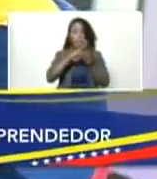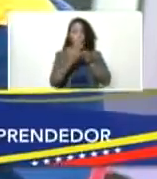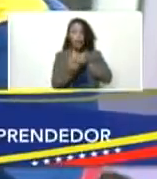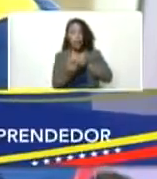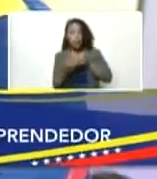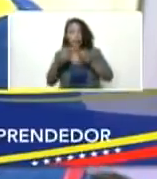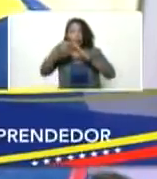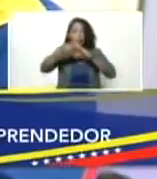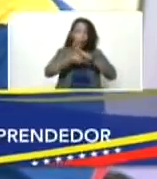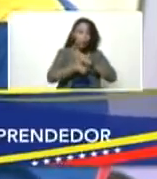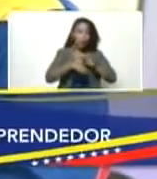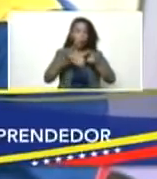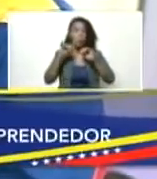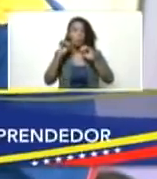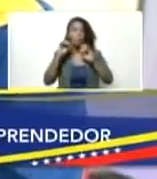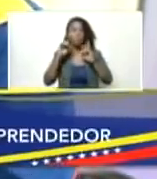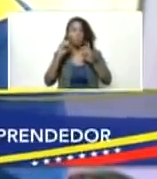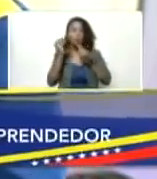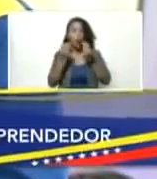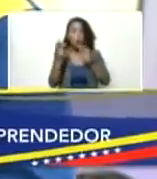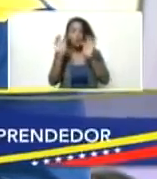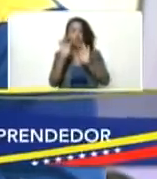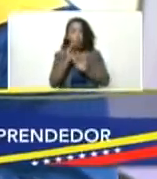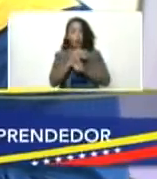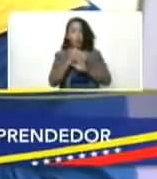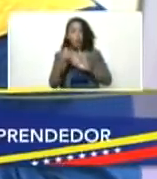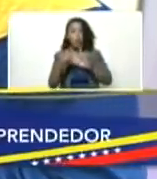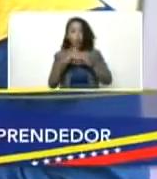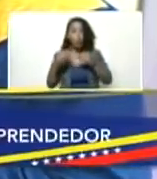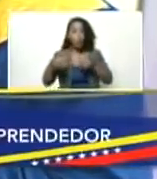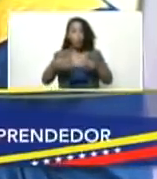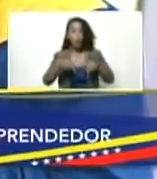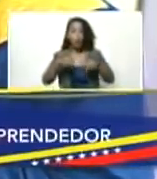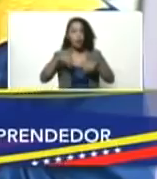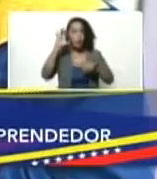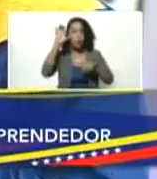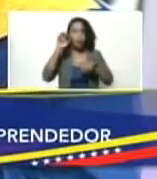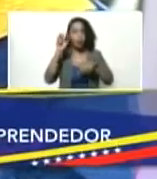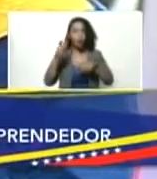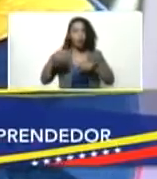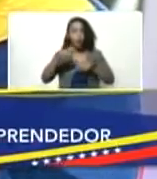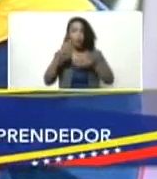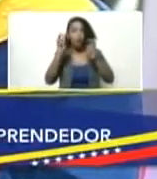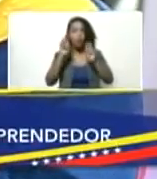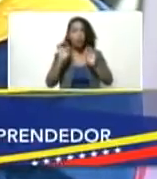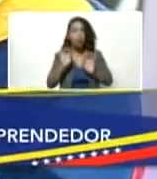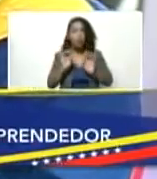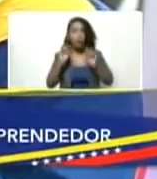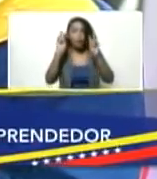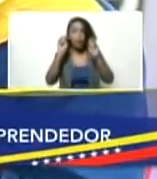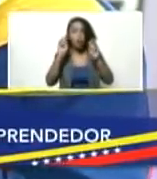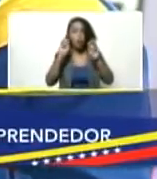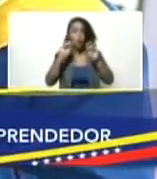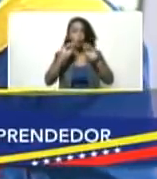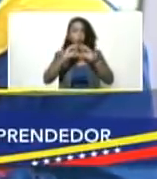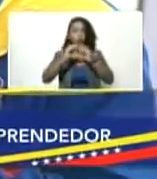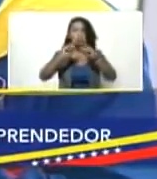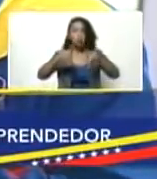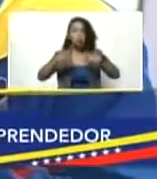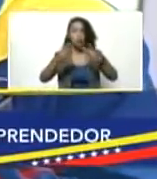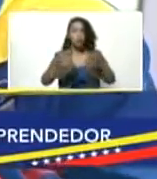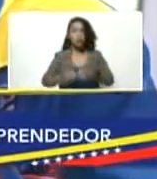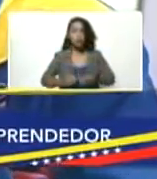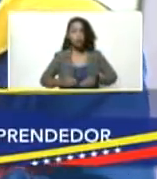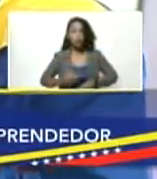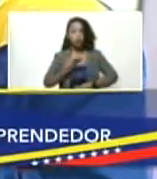desde la misma clase media, todos los sectores del país estaban buscando un nuevo renacer, y ese renacer pasaba